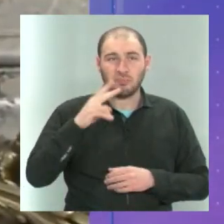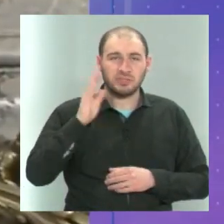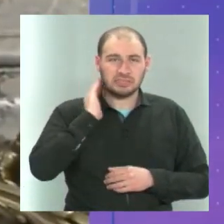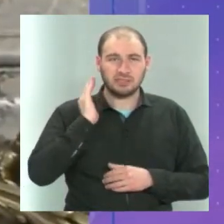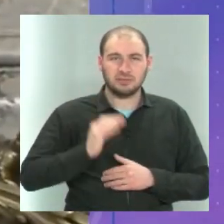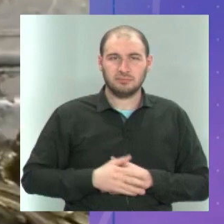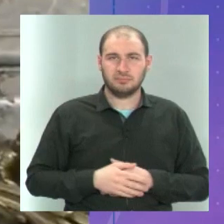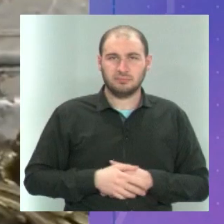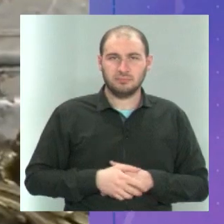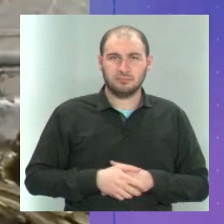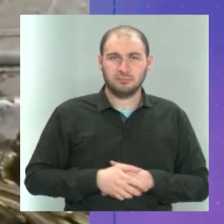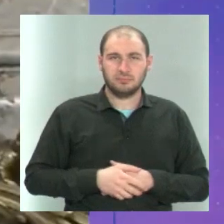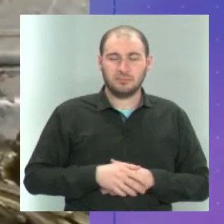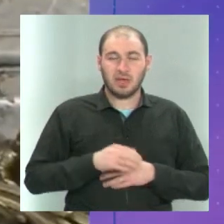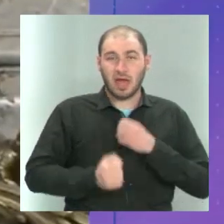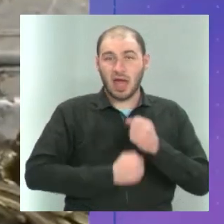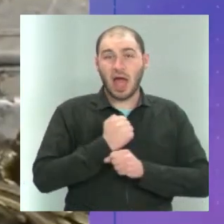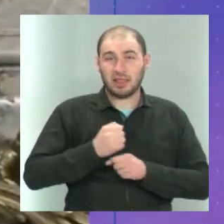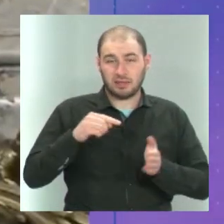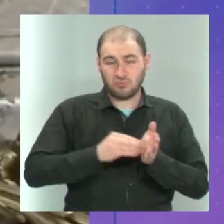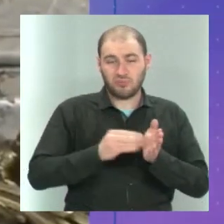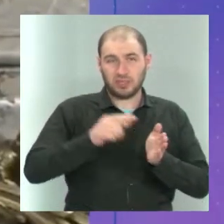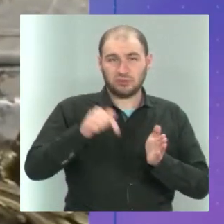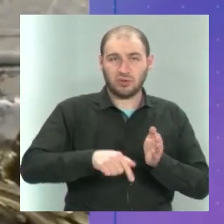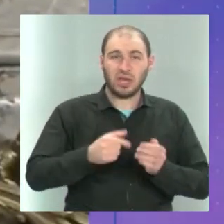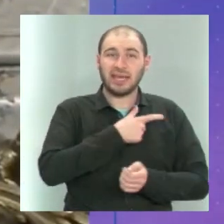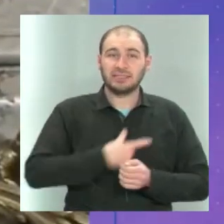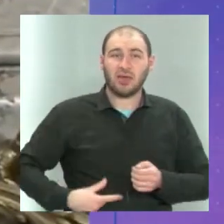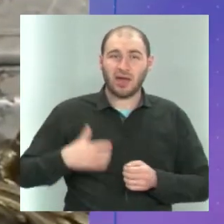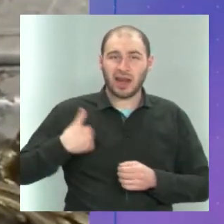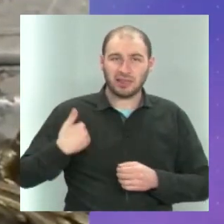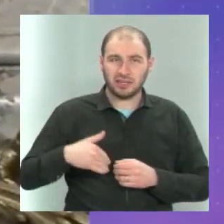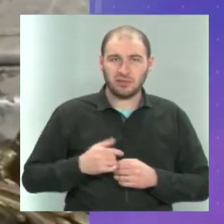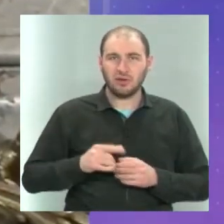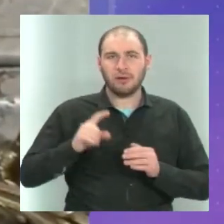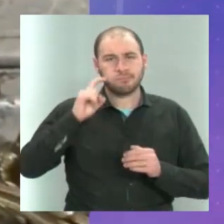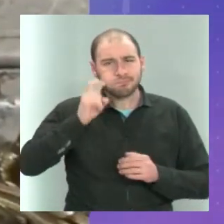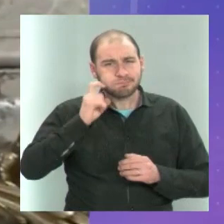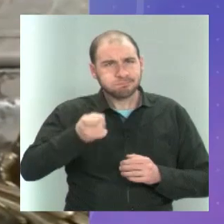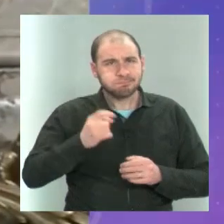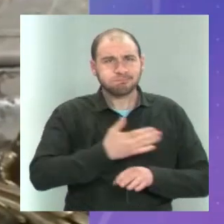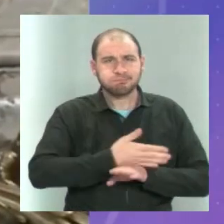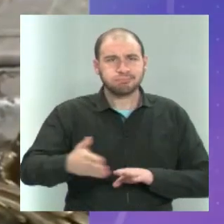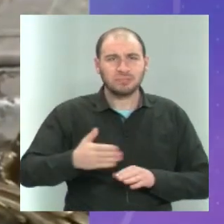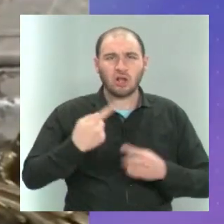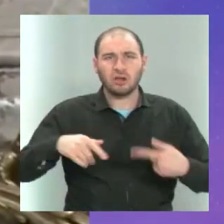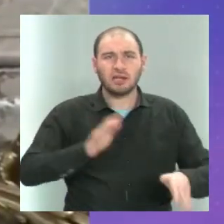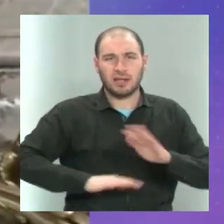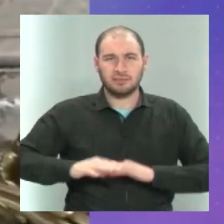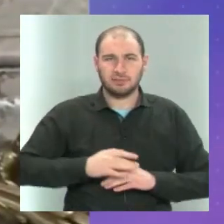2016. Hasta ese momento, el Estado argentino venía incumpliendo la obligación de ponerse en